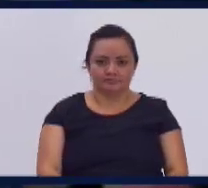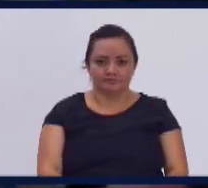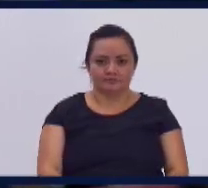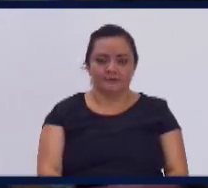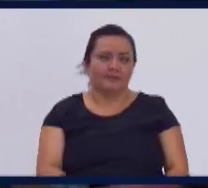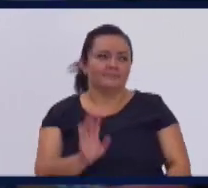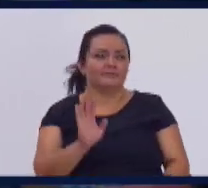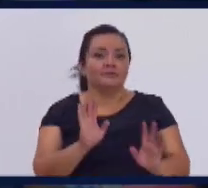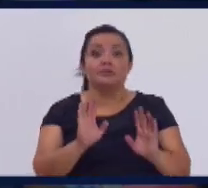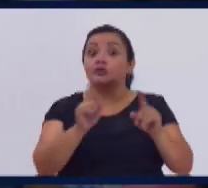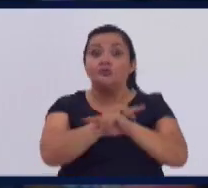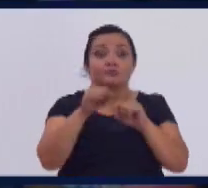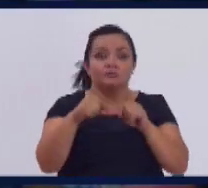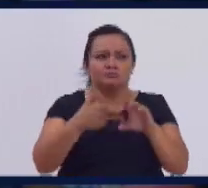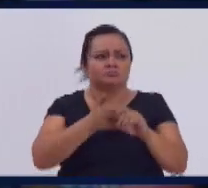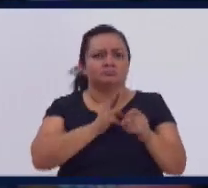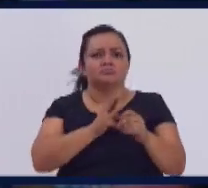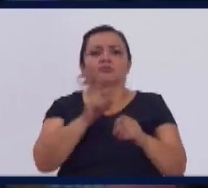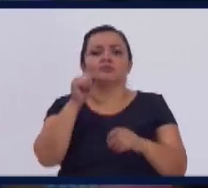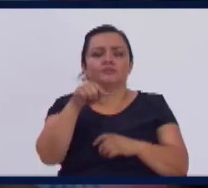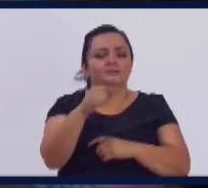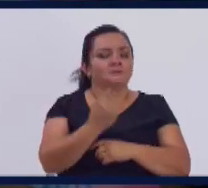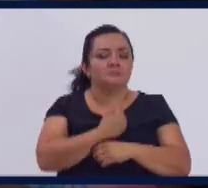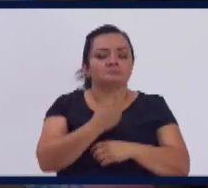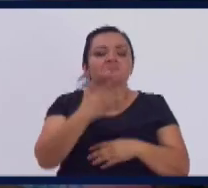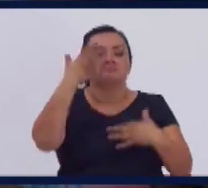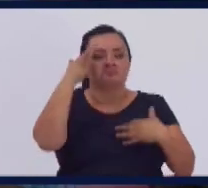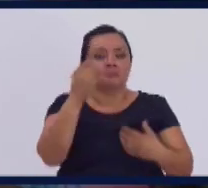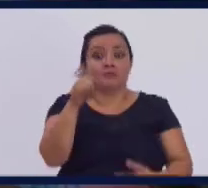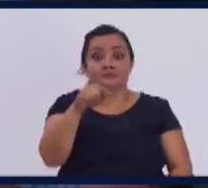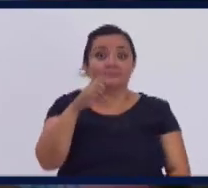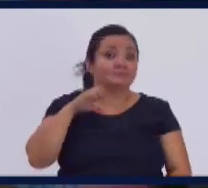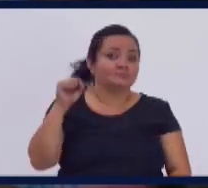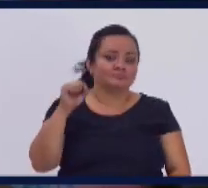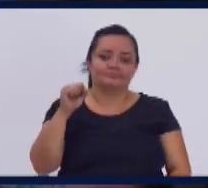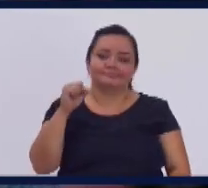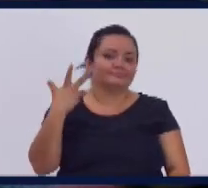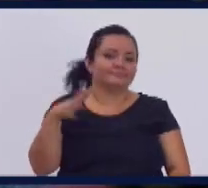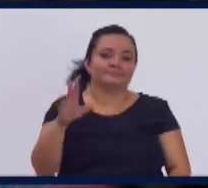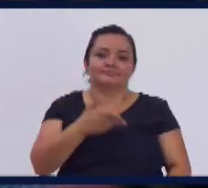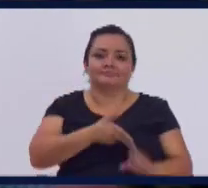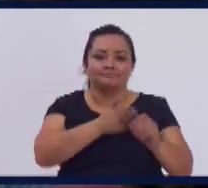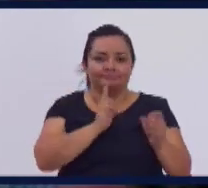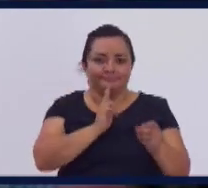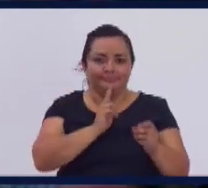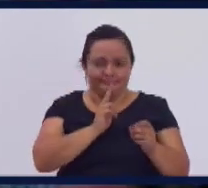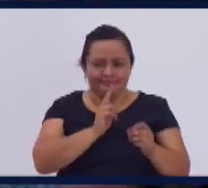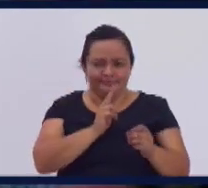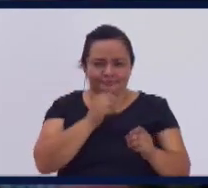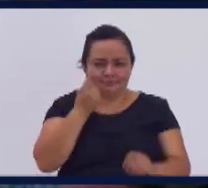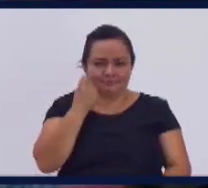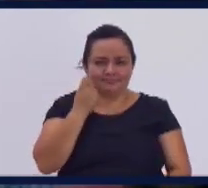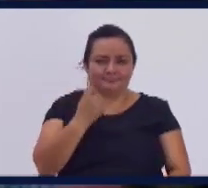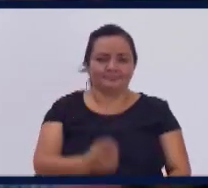Es que mire, que lo, no, aquí no quitamos, aquí usted solo renuncia. Cuando usted se porta mal, ya renunció. No sé si me entendieron.